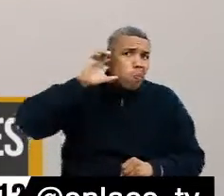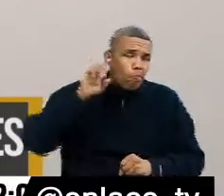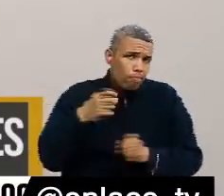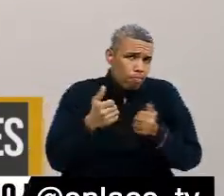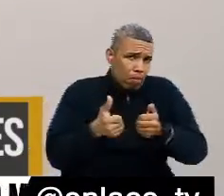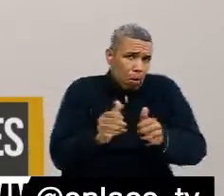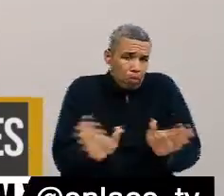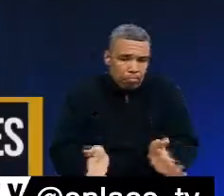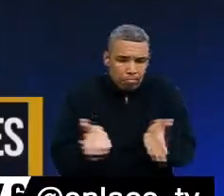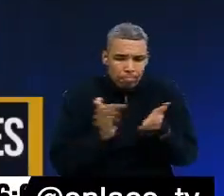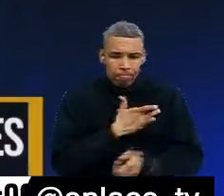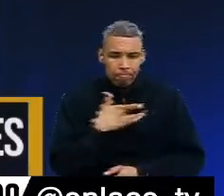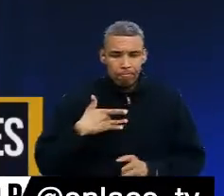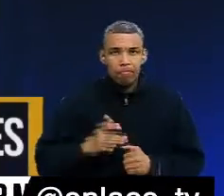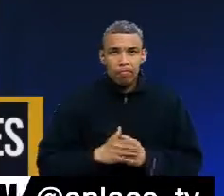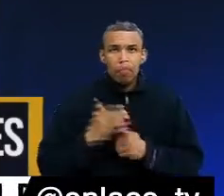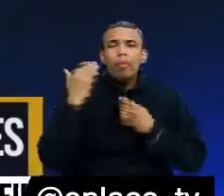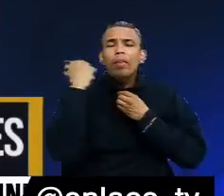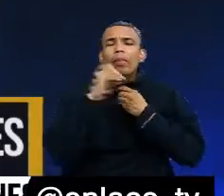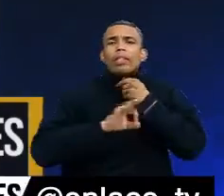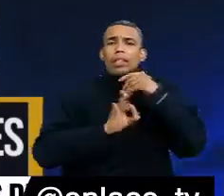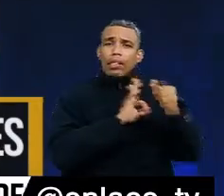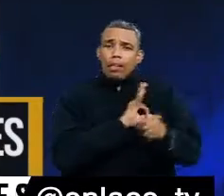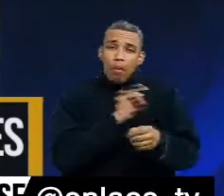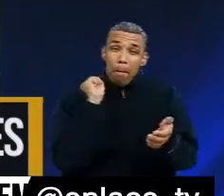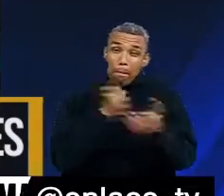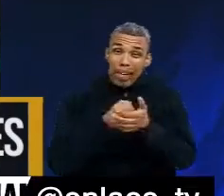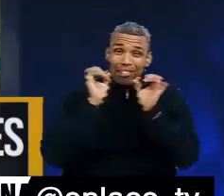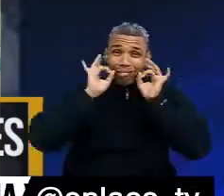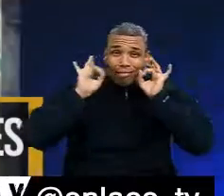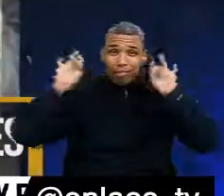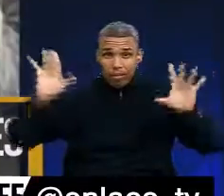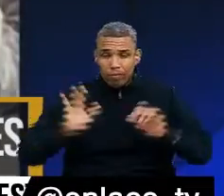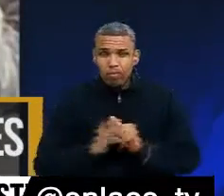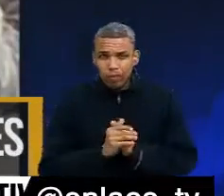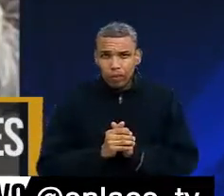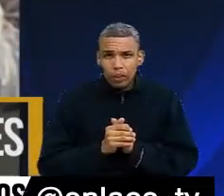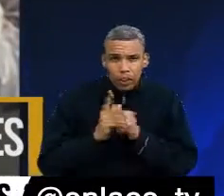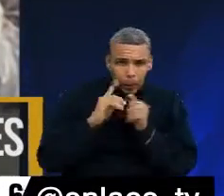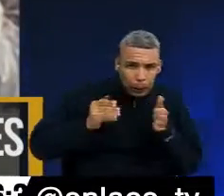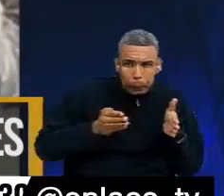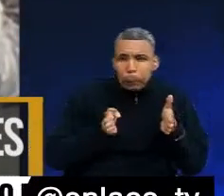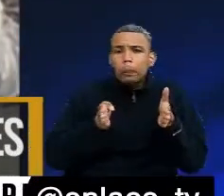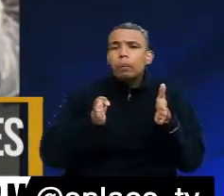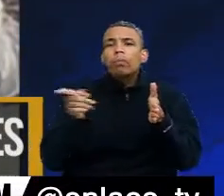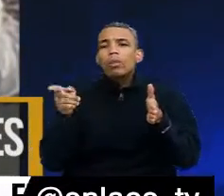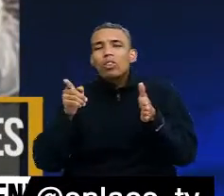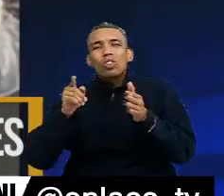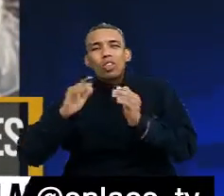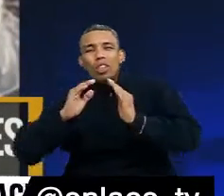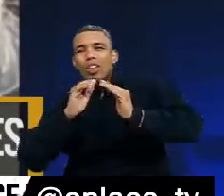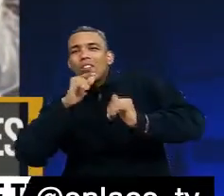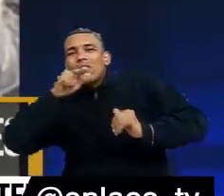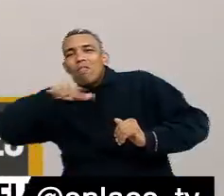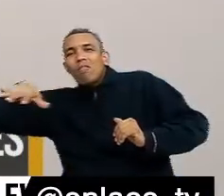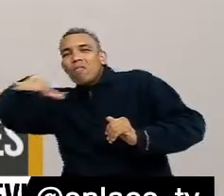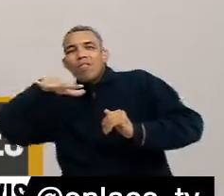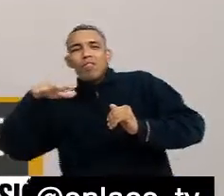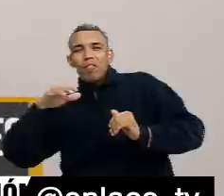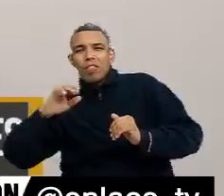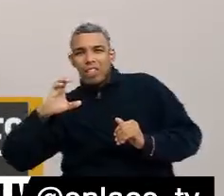la vía al corregimiento del centro, más exactamente ahí por la vereda La Cira, entre dos